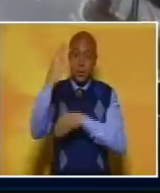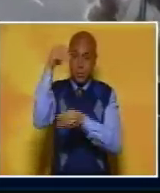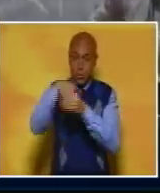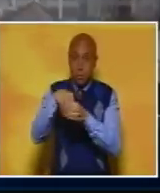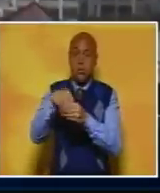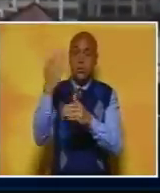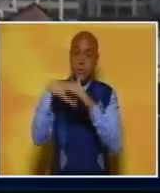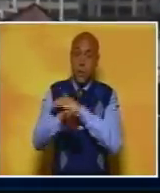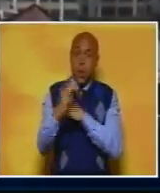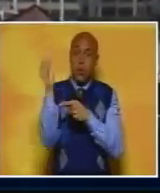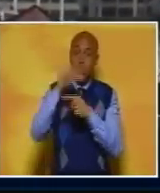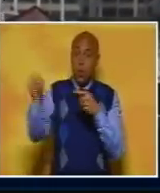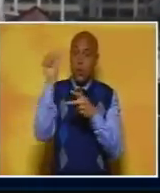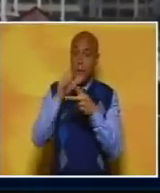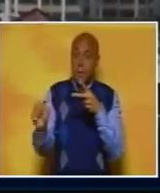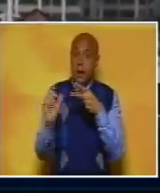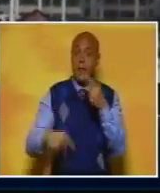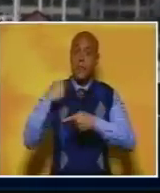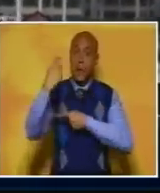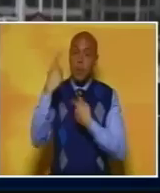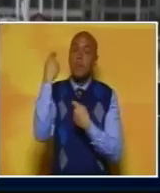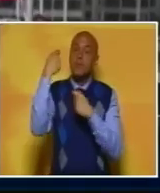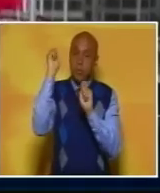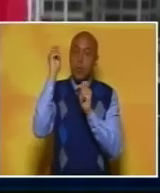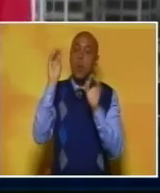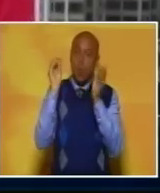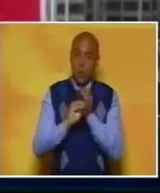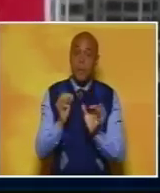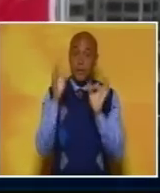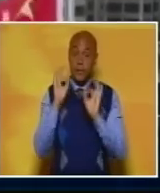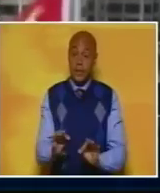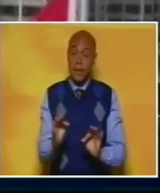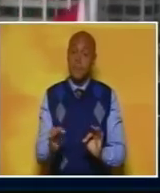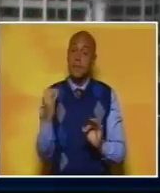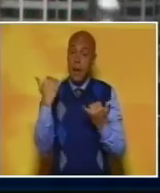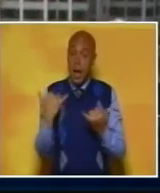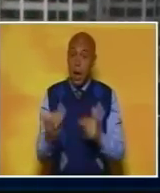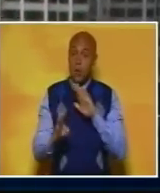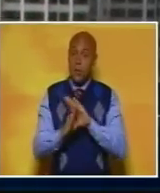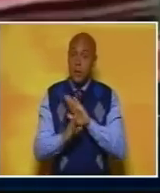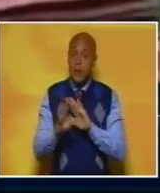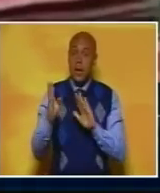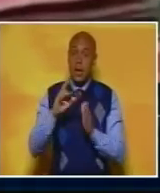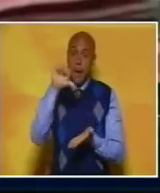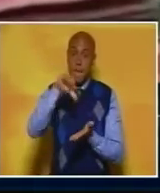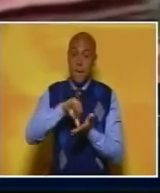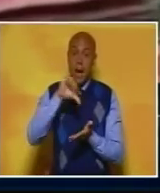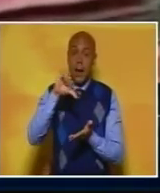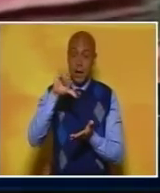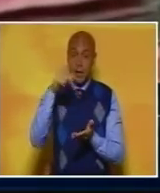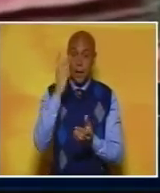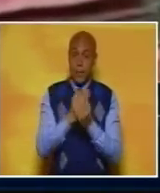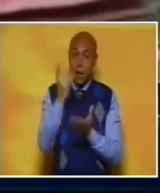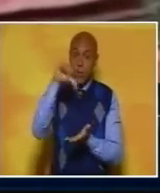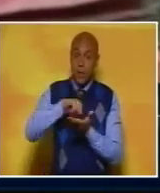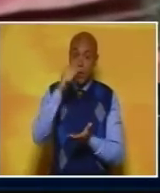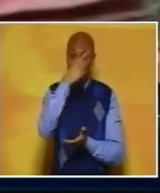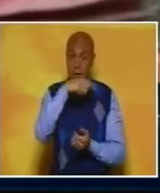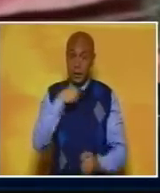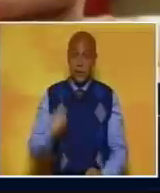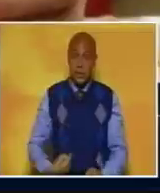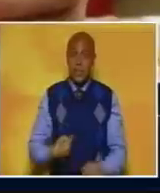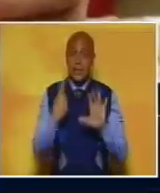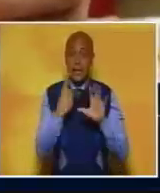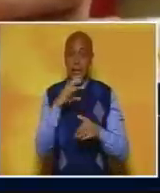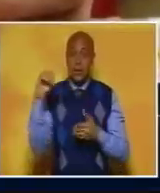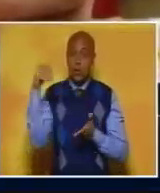cuarentena durante 2 semanas antes de distribuirlos nuevamente. Pero mientras tanto, el Banco Central de China anunció que canalizará